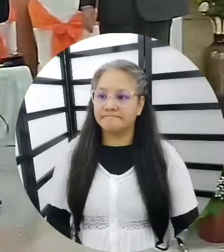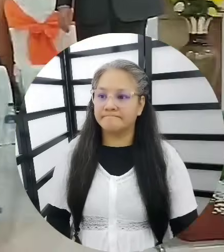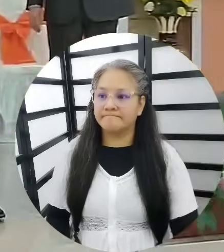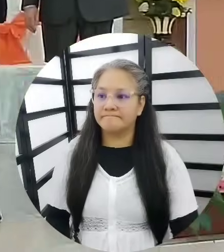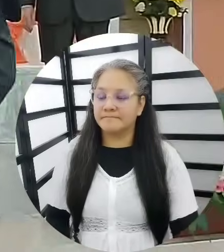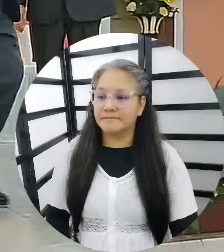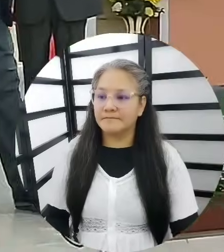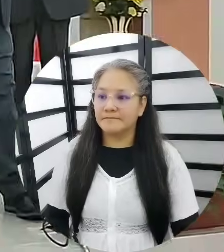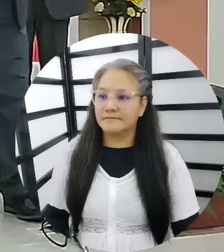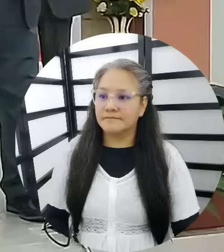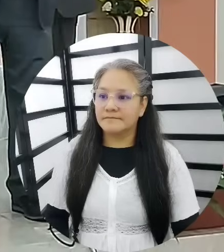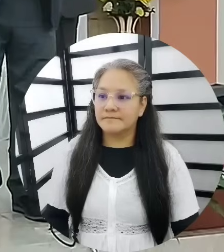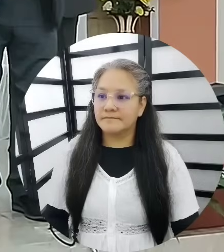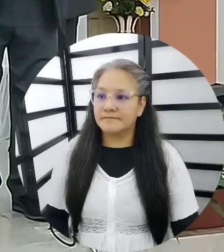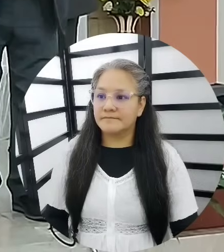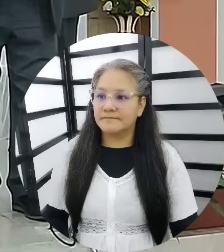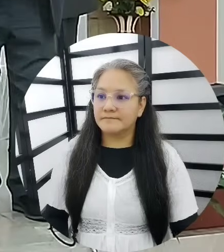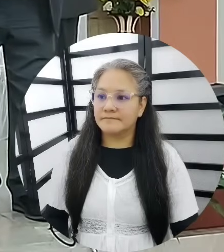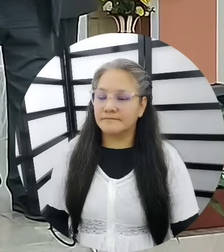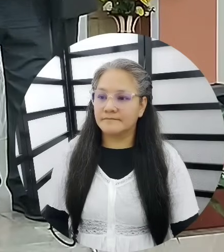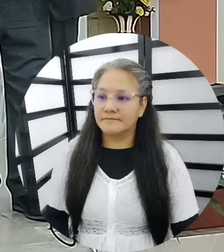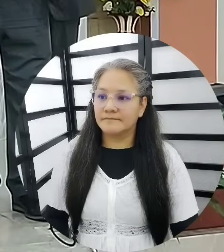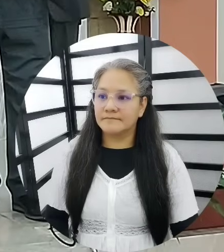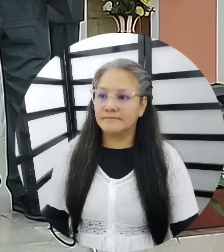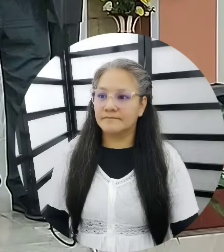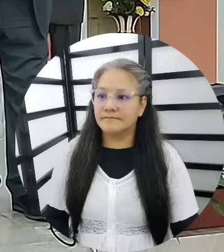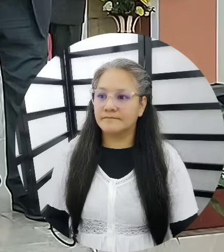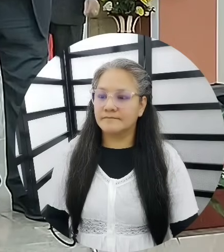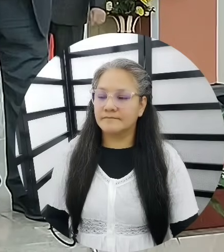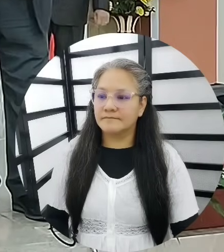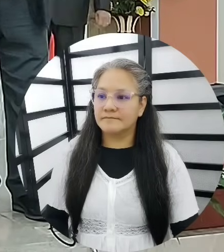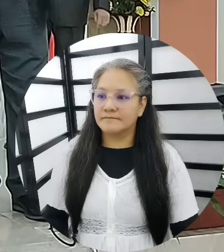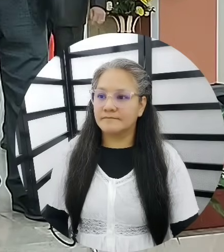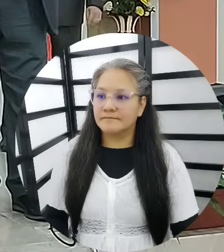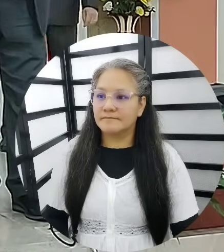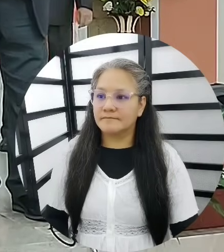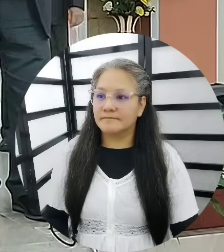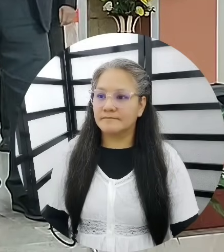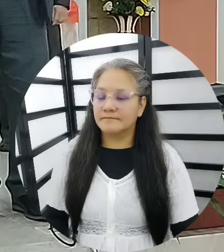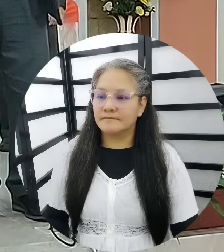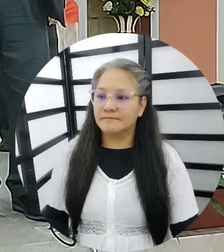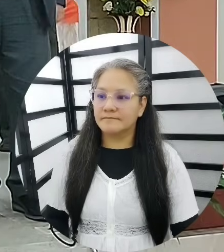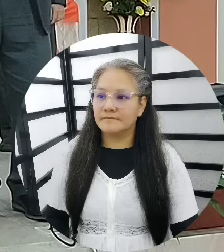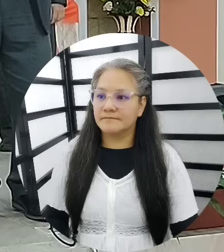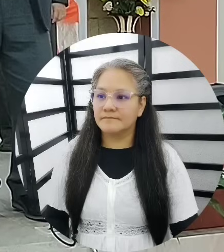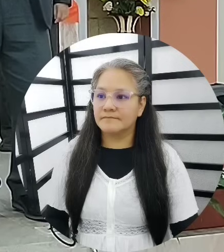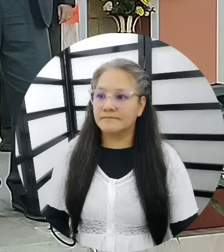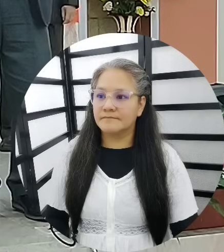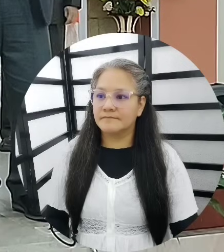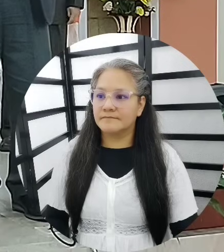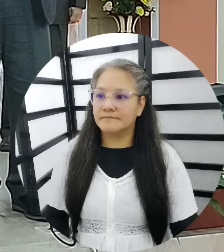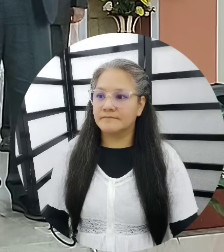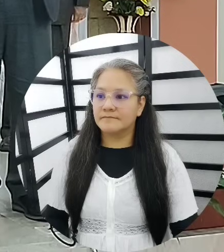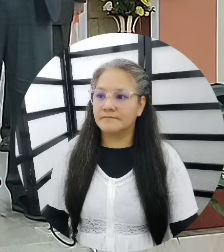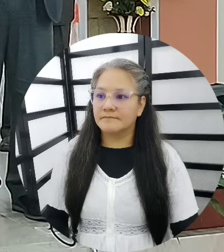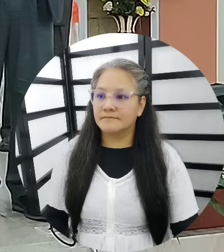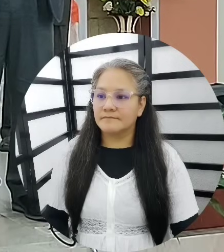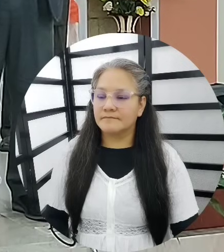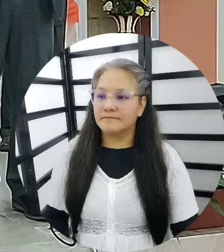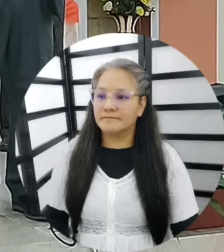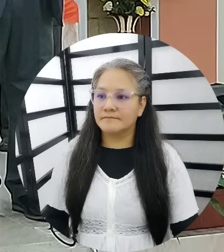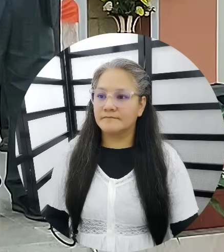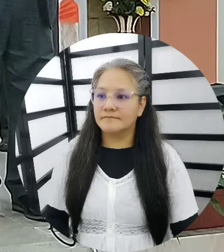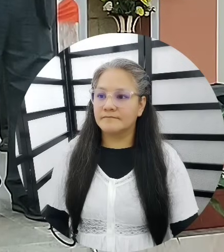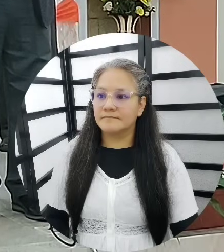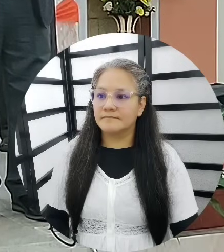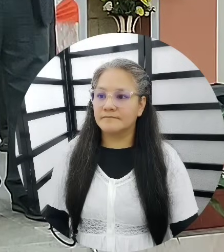¡Aleluya! Nutrido es cuando una persona tiene buena alimentación, se alimenta saludable y se pone así